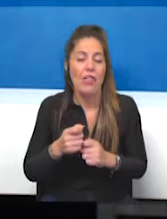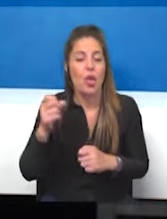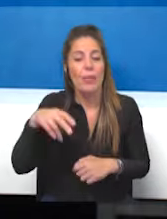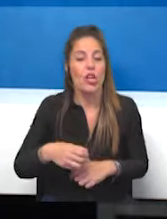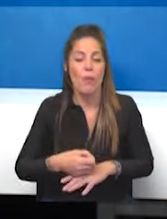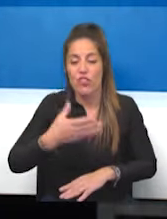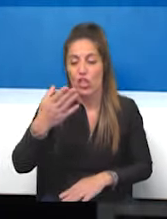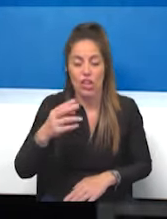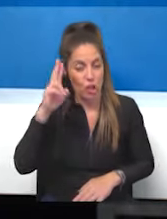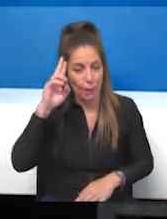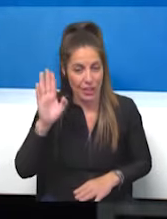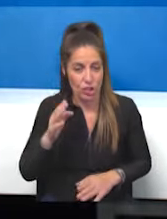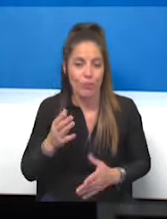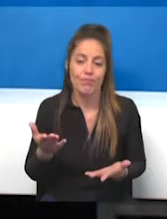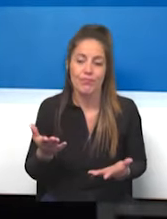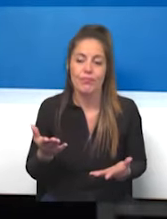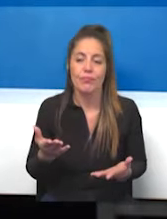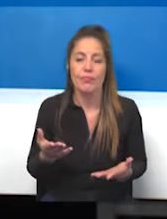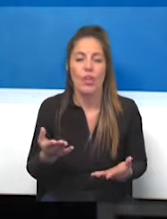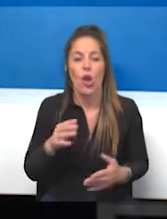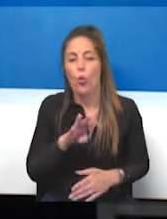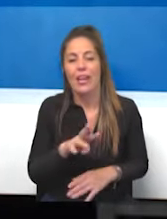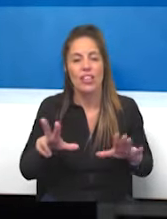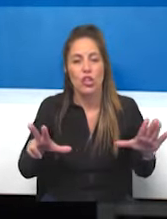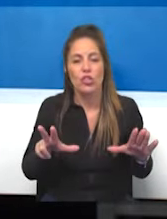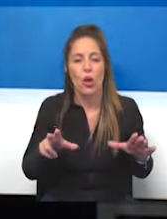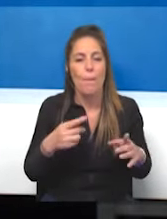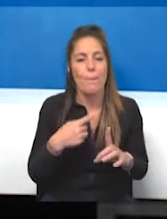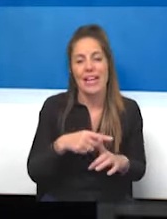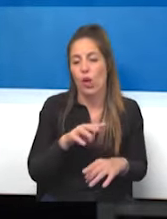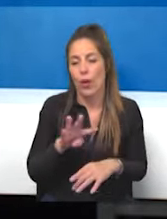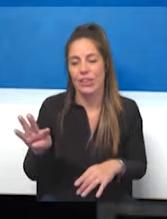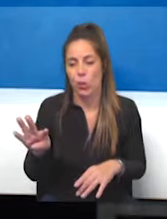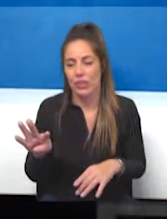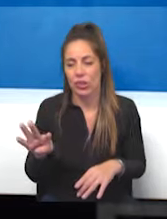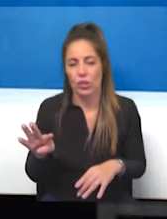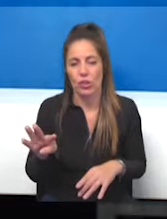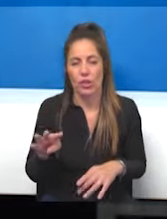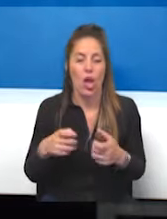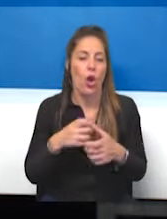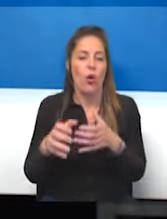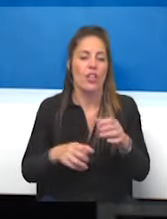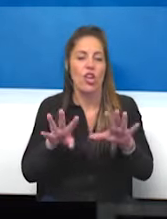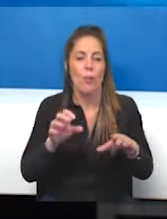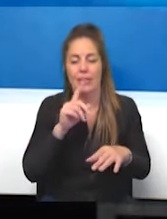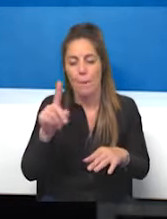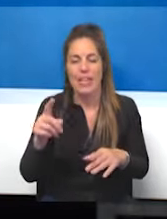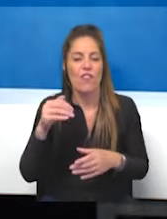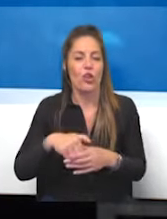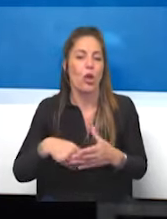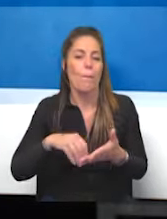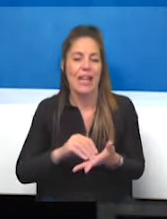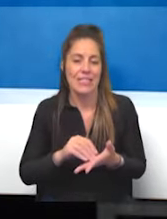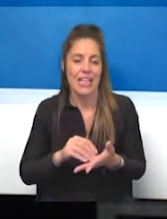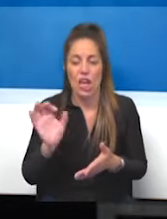respeto objetivamente 48 más que 44 la coalición sacó 90,000 votos más en octubre que el